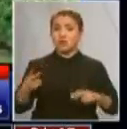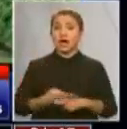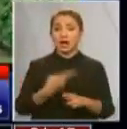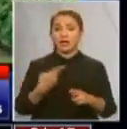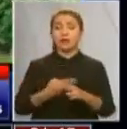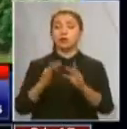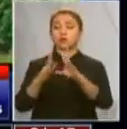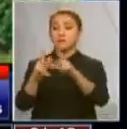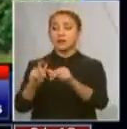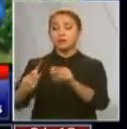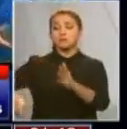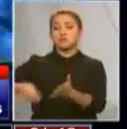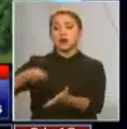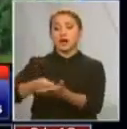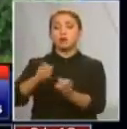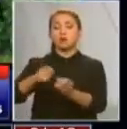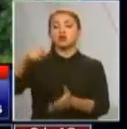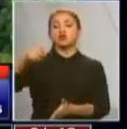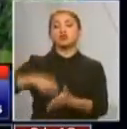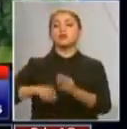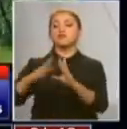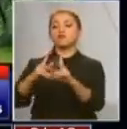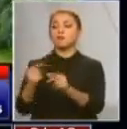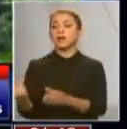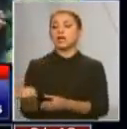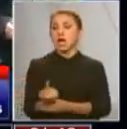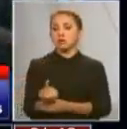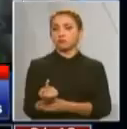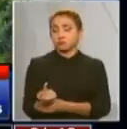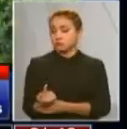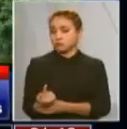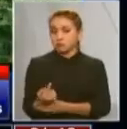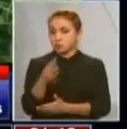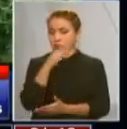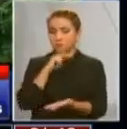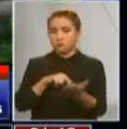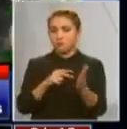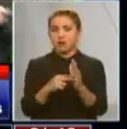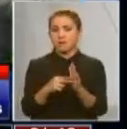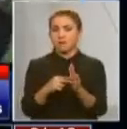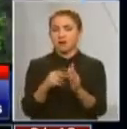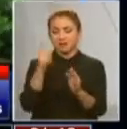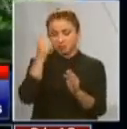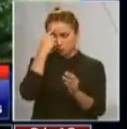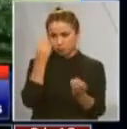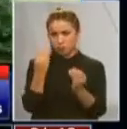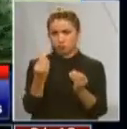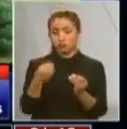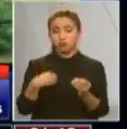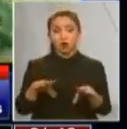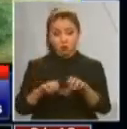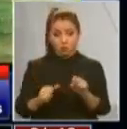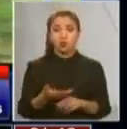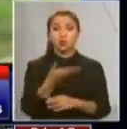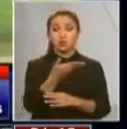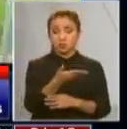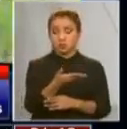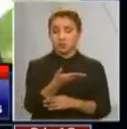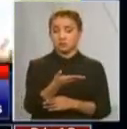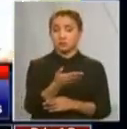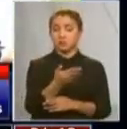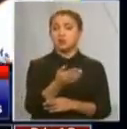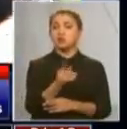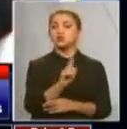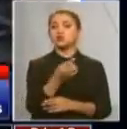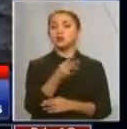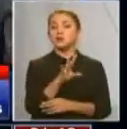un familiar o puede contratar a un familiar si lo avisa. Y eso es irrisorio, es absurdo. Yo comparto con usted el criterio, no